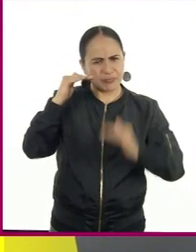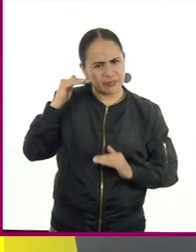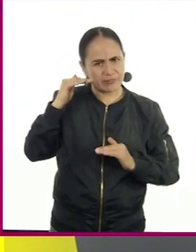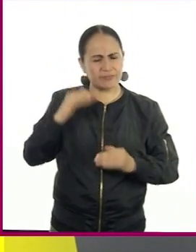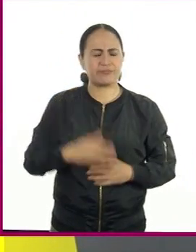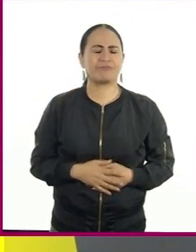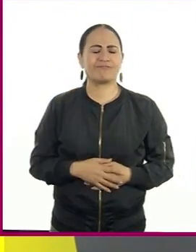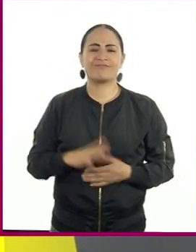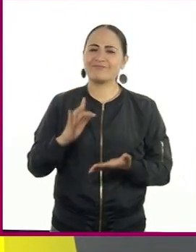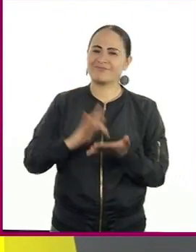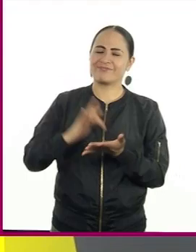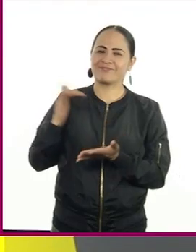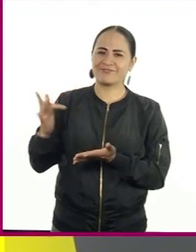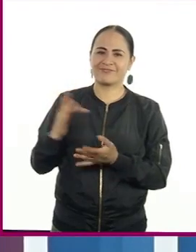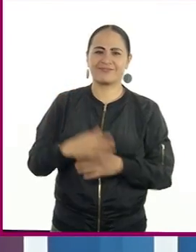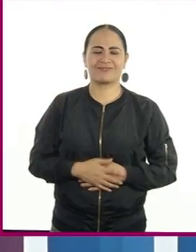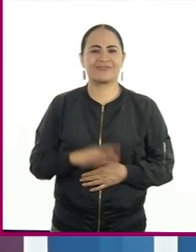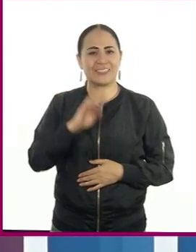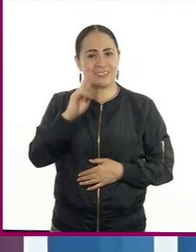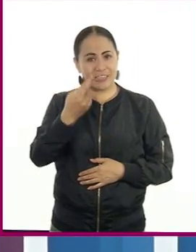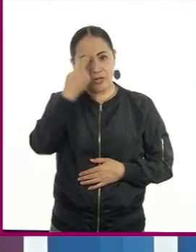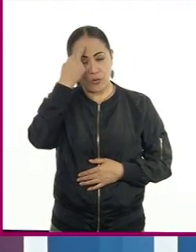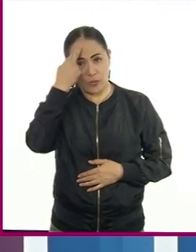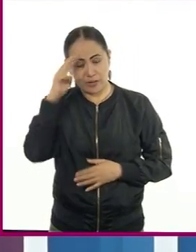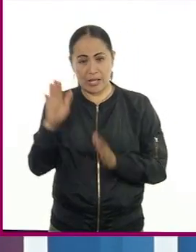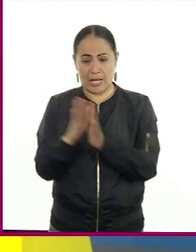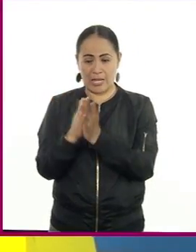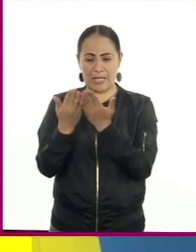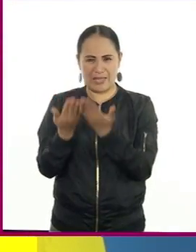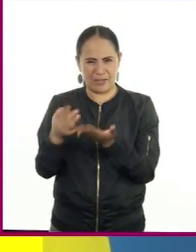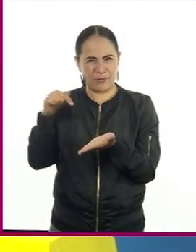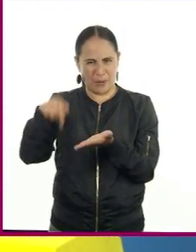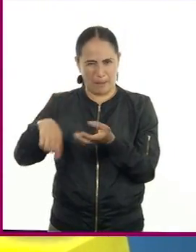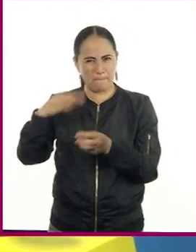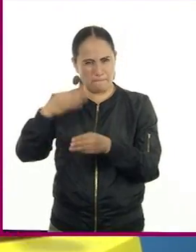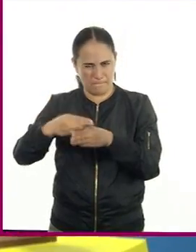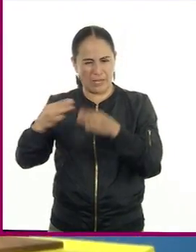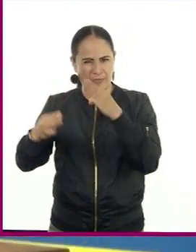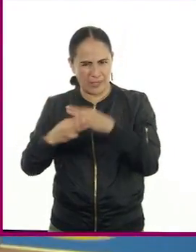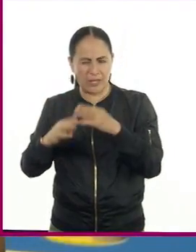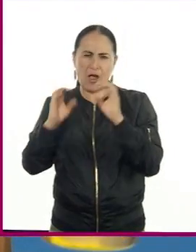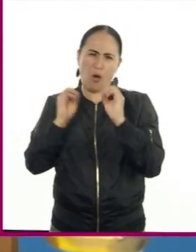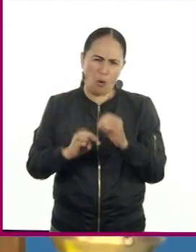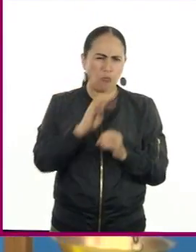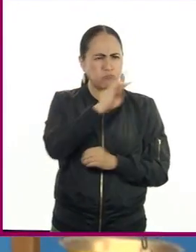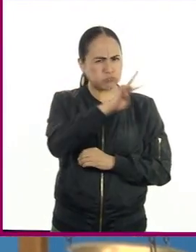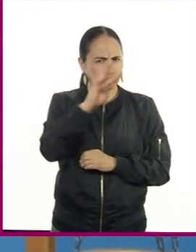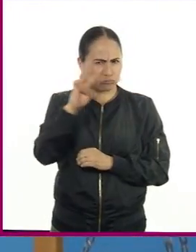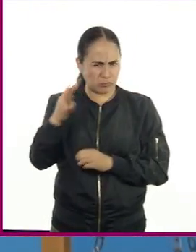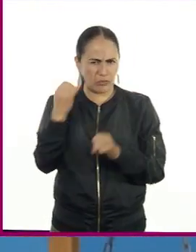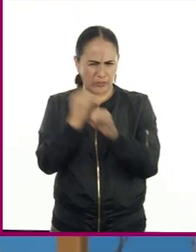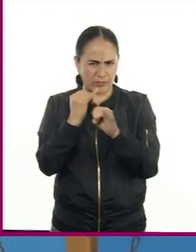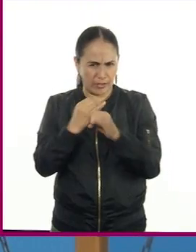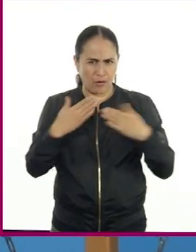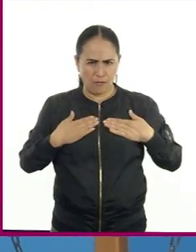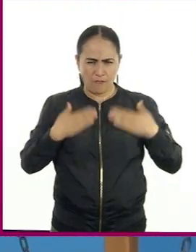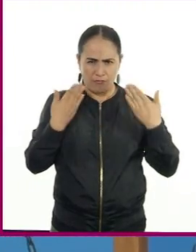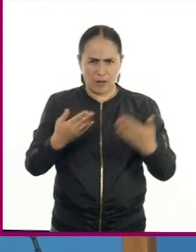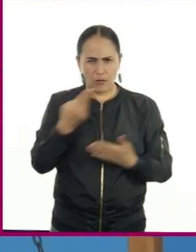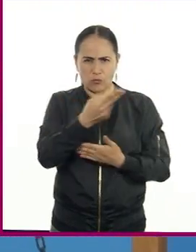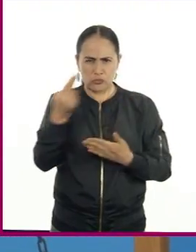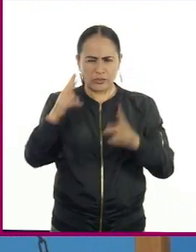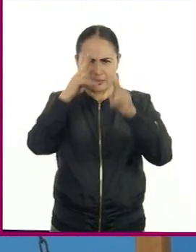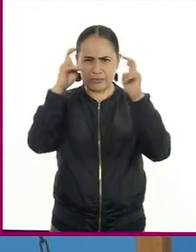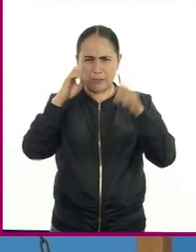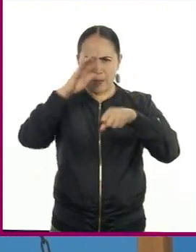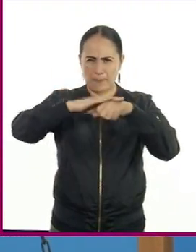Muchas gracias, maestra. Recuerden consultar su libro de texto o sitios web confiables para seguir